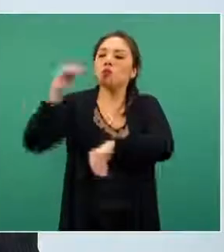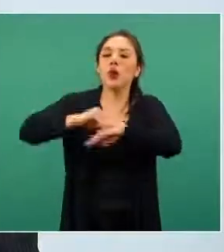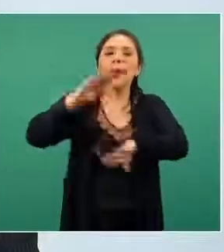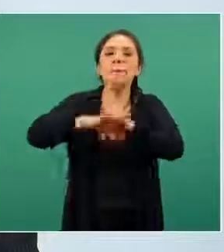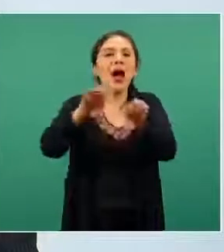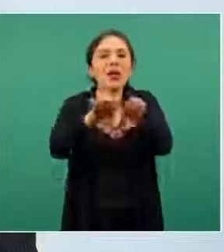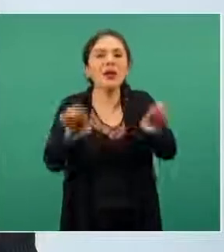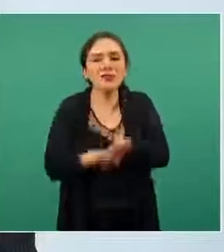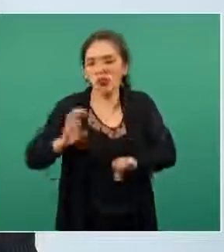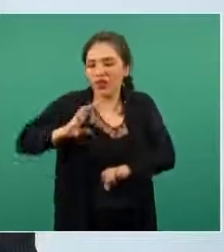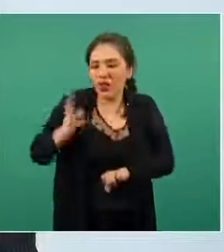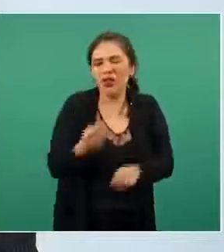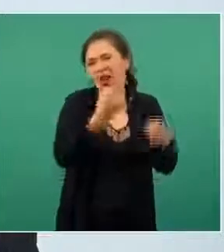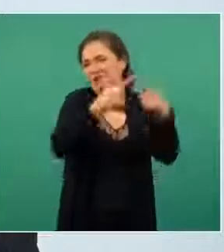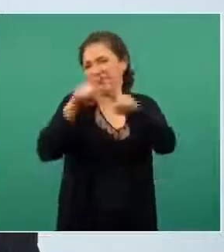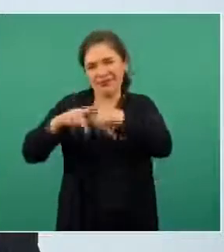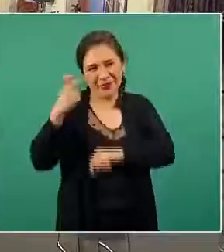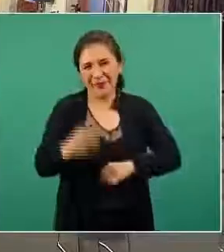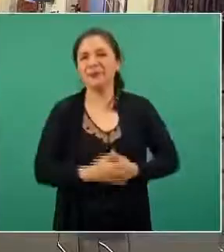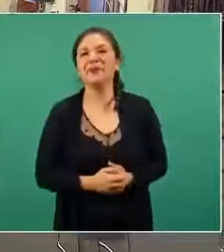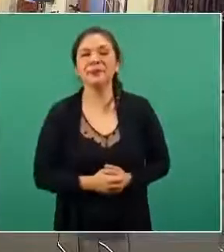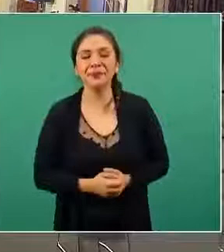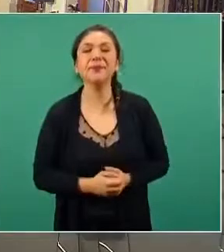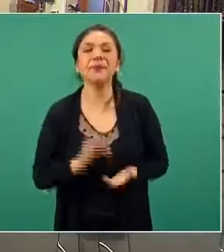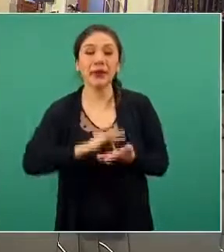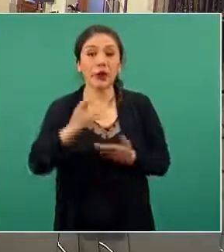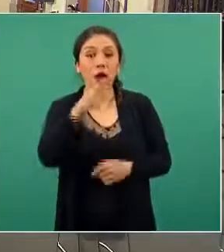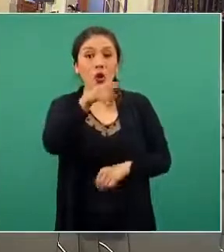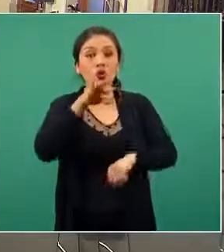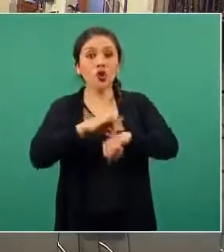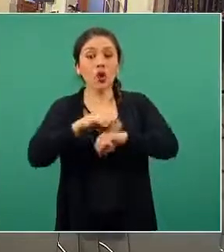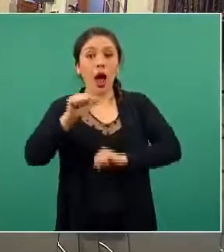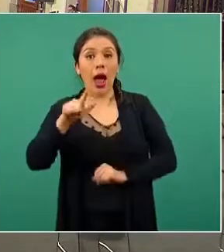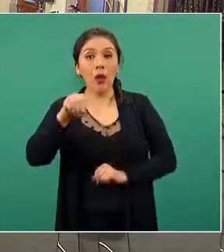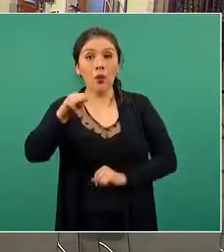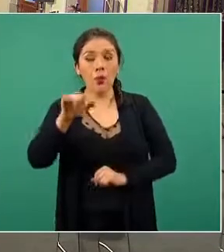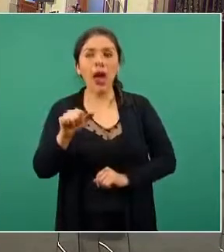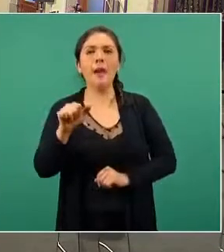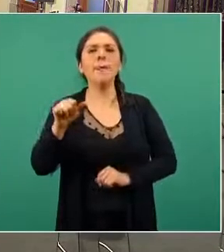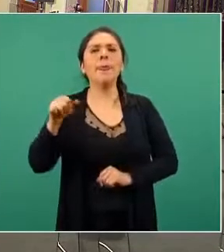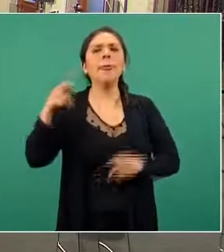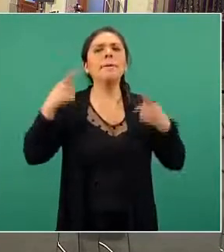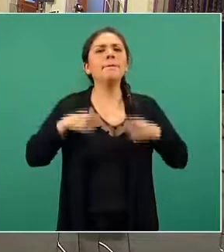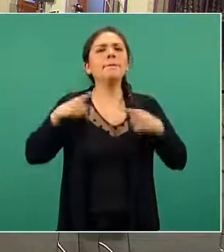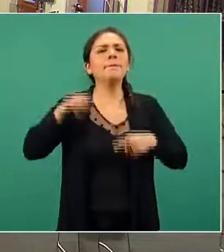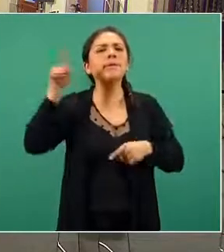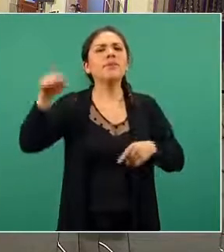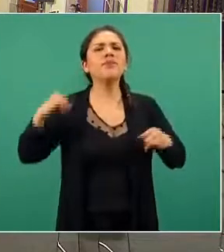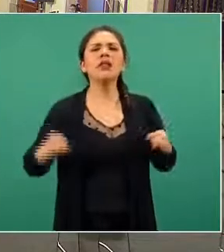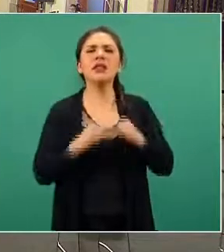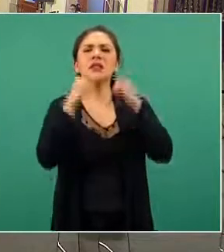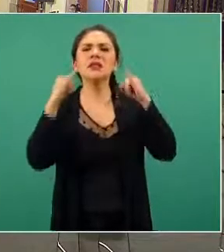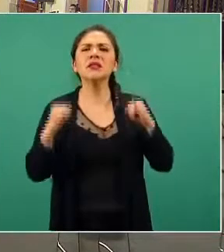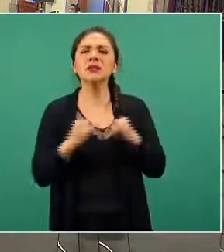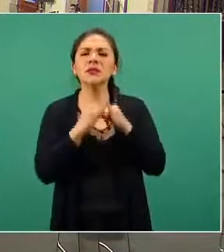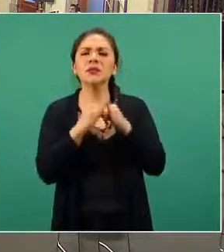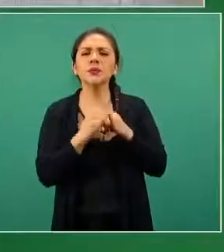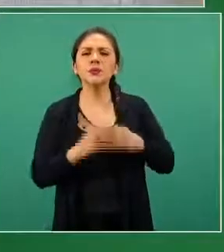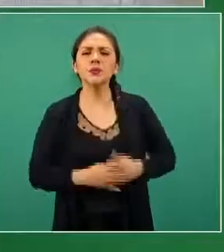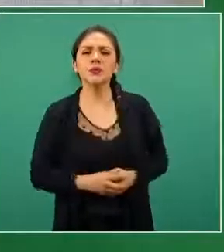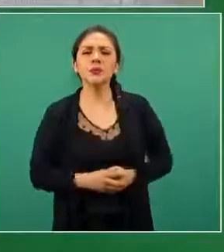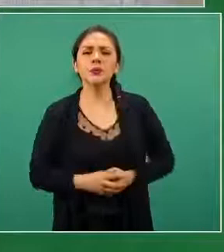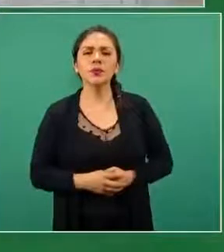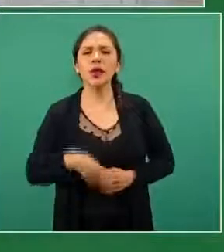Pero básicamente sería eso. Gracias. Y doctora Alomía, me comenta la gente del Instituto